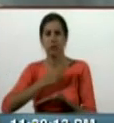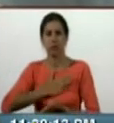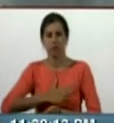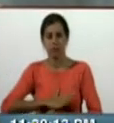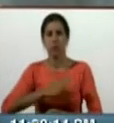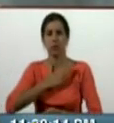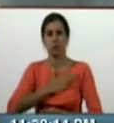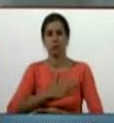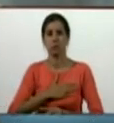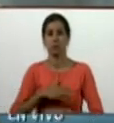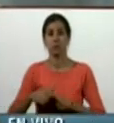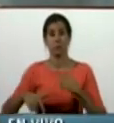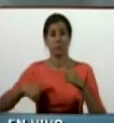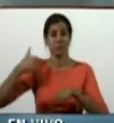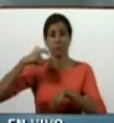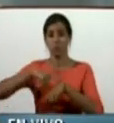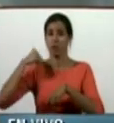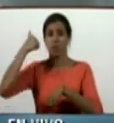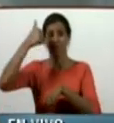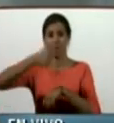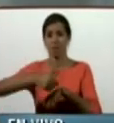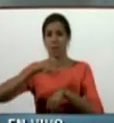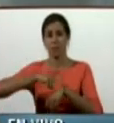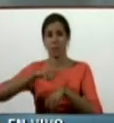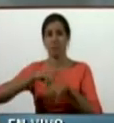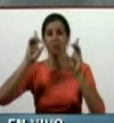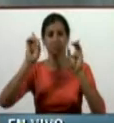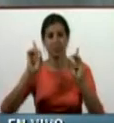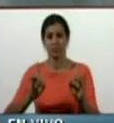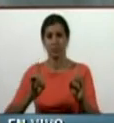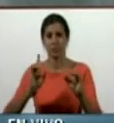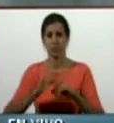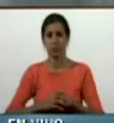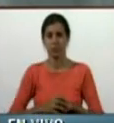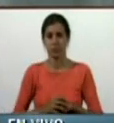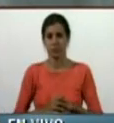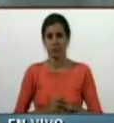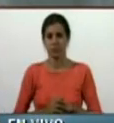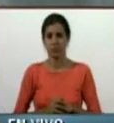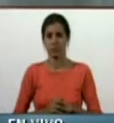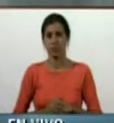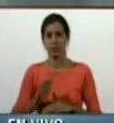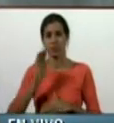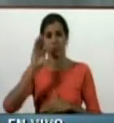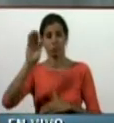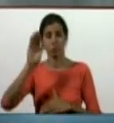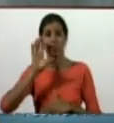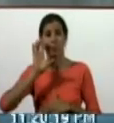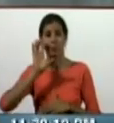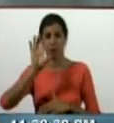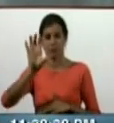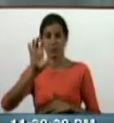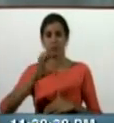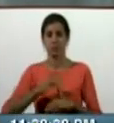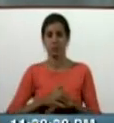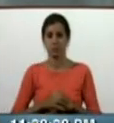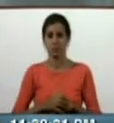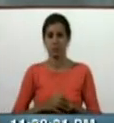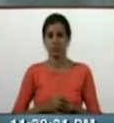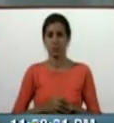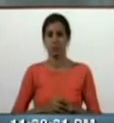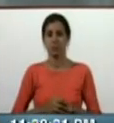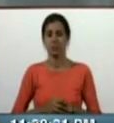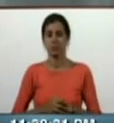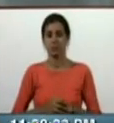hace muchísimo tiempo decidió que los destinos del país se